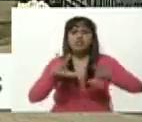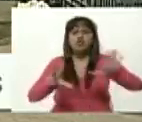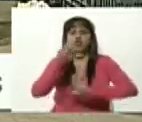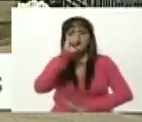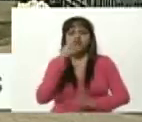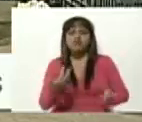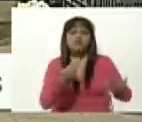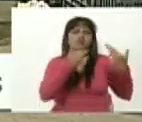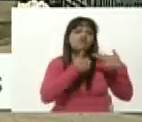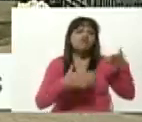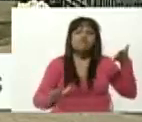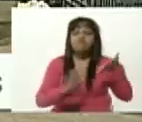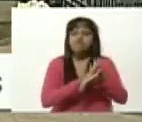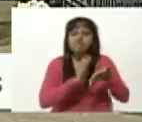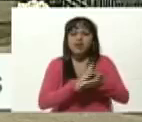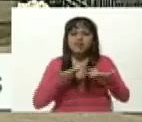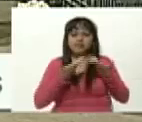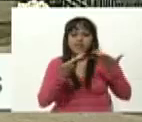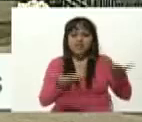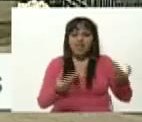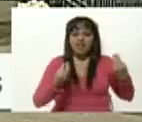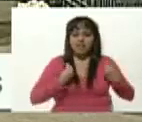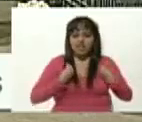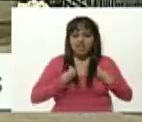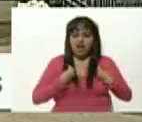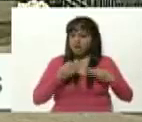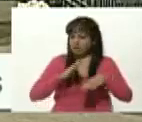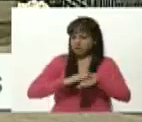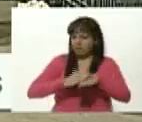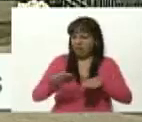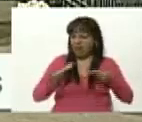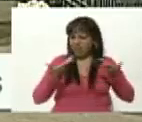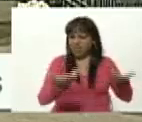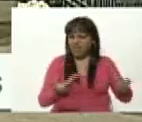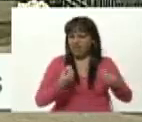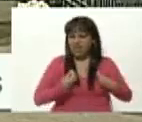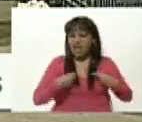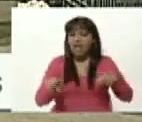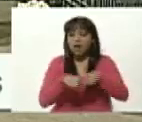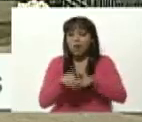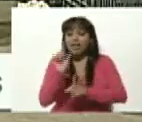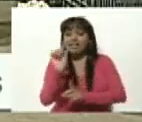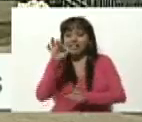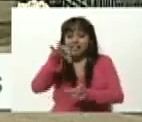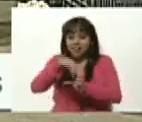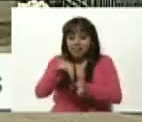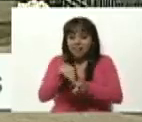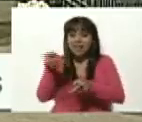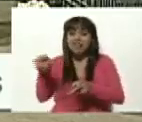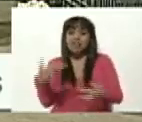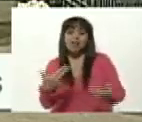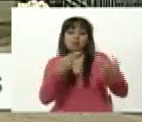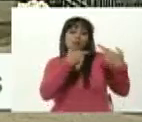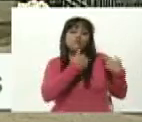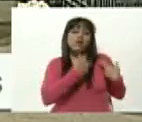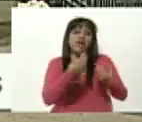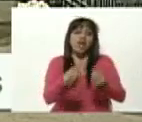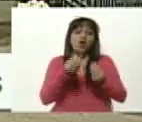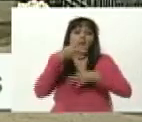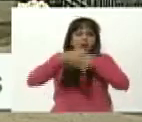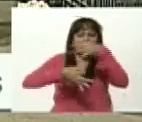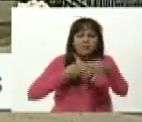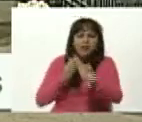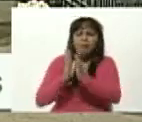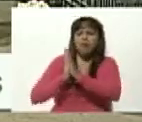responsable de dar vida, porque es la responsable del semillero. que sea ella pues la que le cuente a usted y al